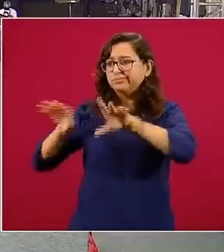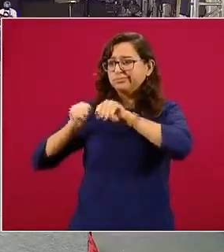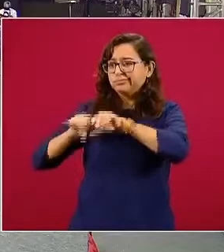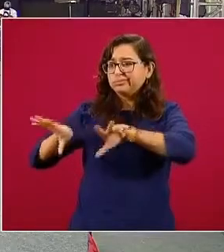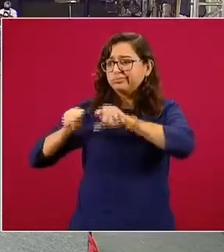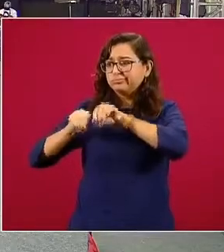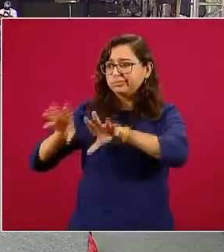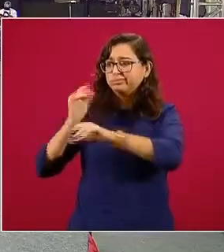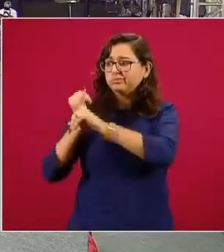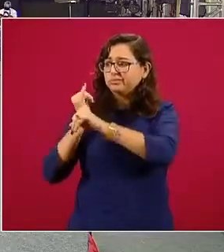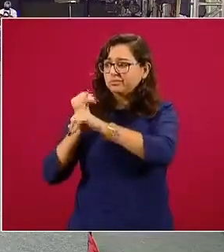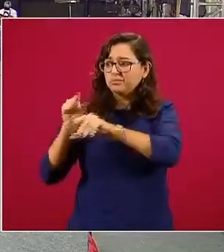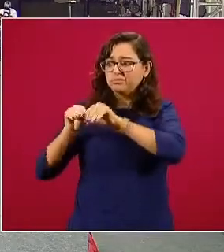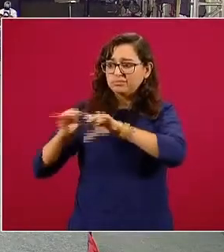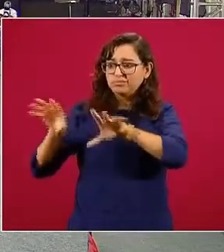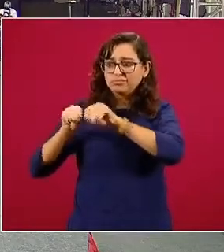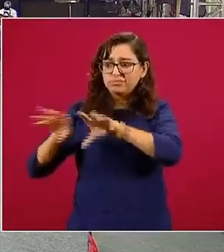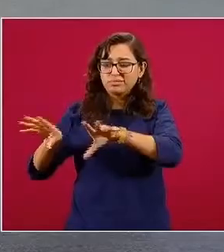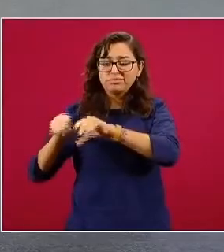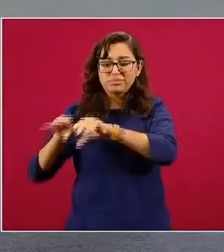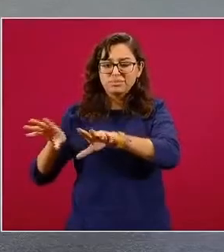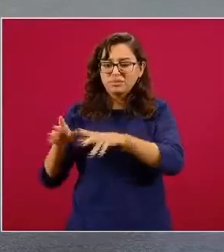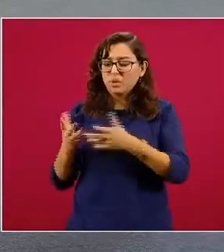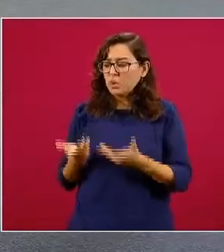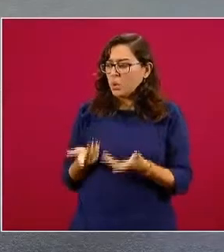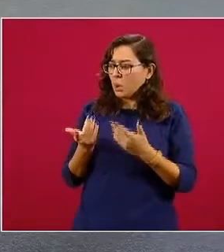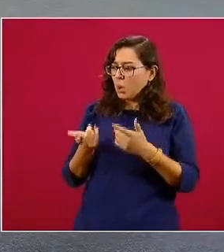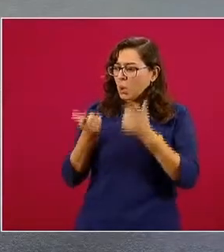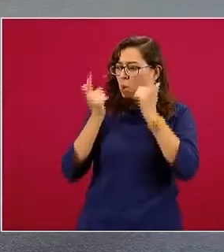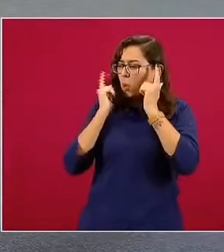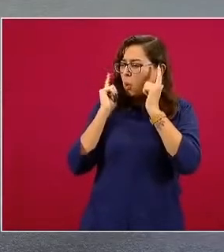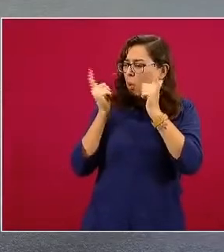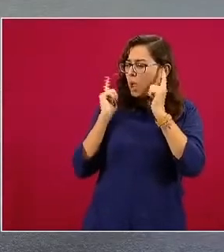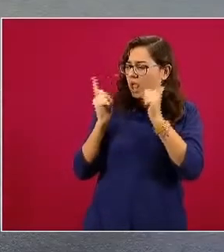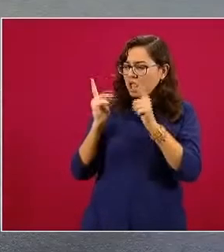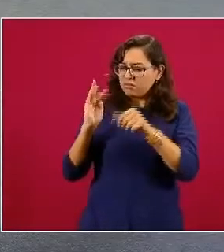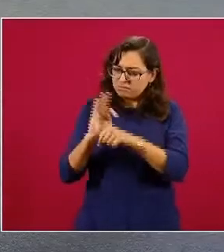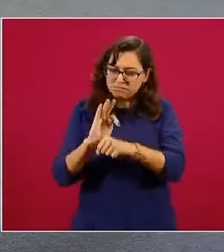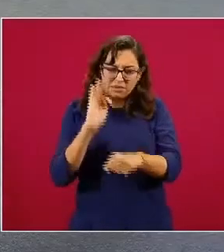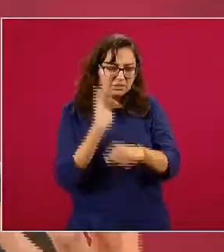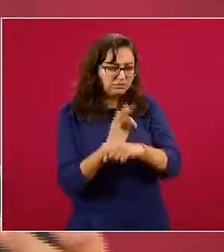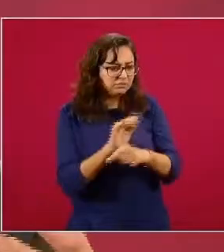sociales o medios públicos, sería muy deseable para el bien de la patria que